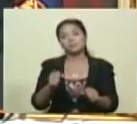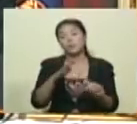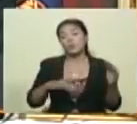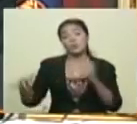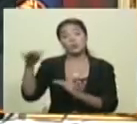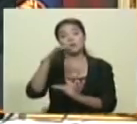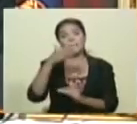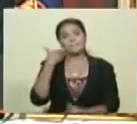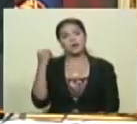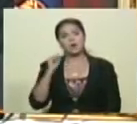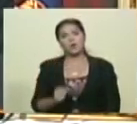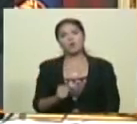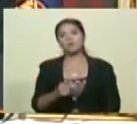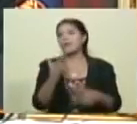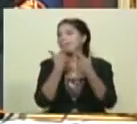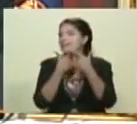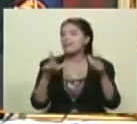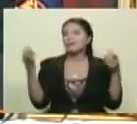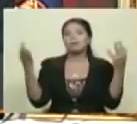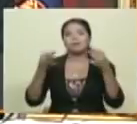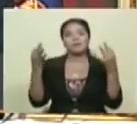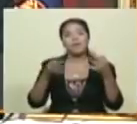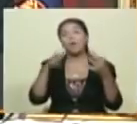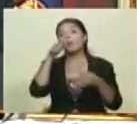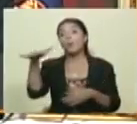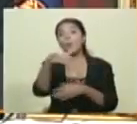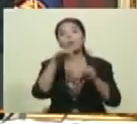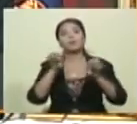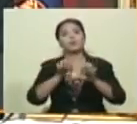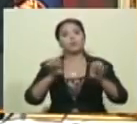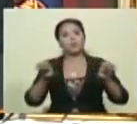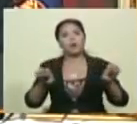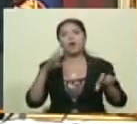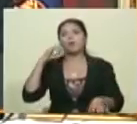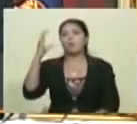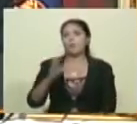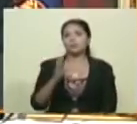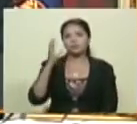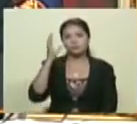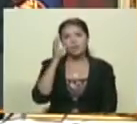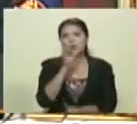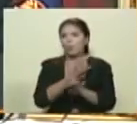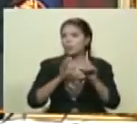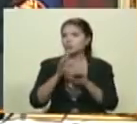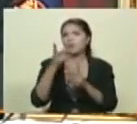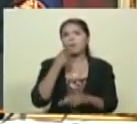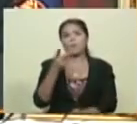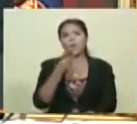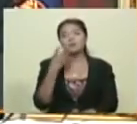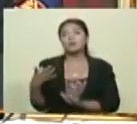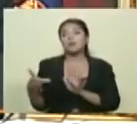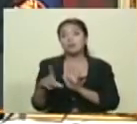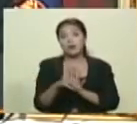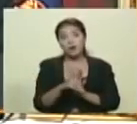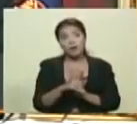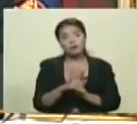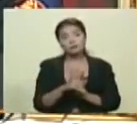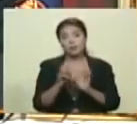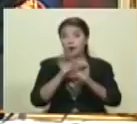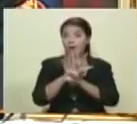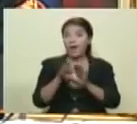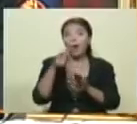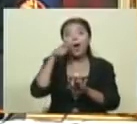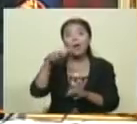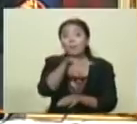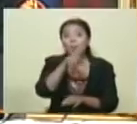tenemos. Hacia una libertad verdadera con pueblo educado, consciente, con una cultura política, con derechos, con el poder en el pueblo y no en